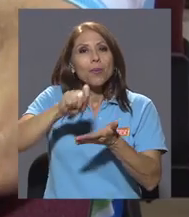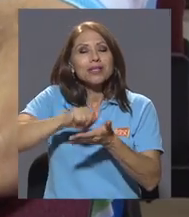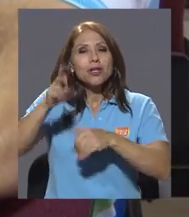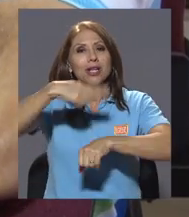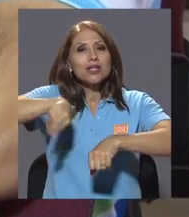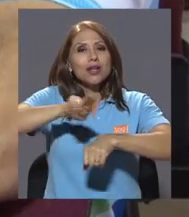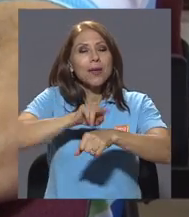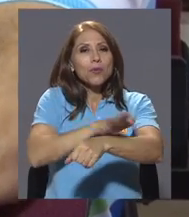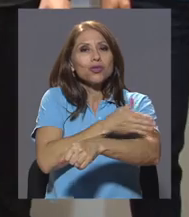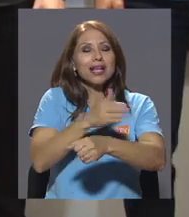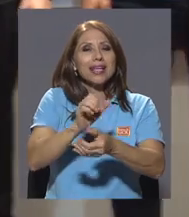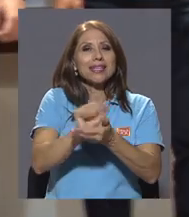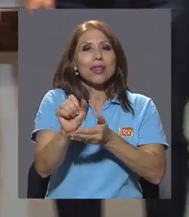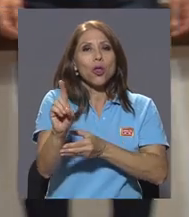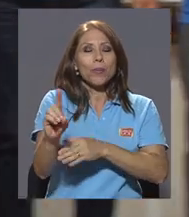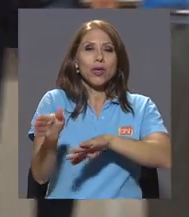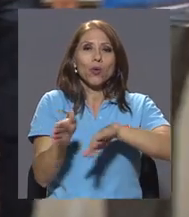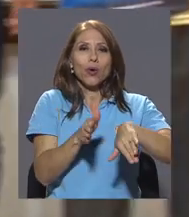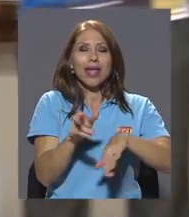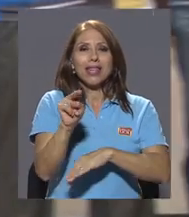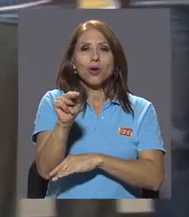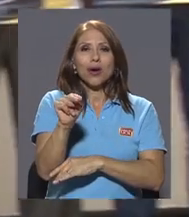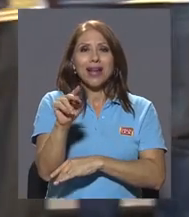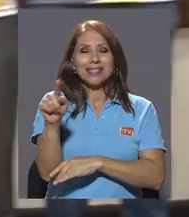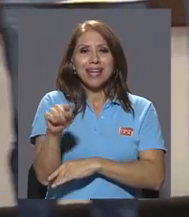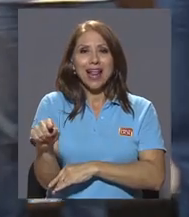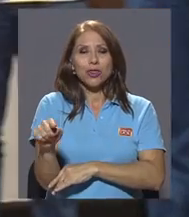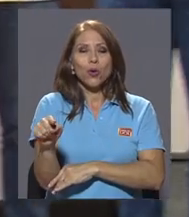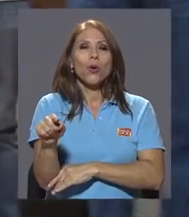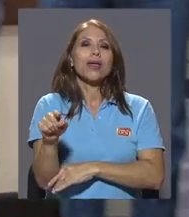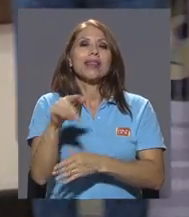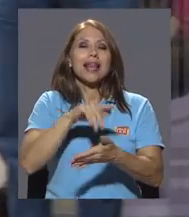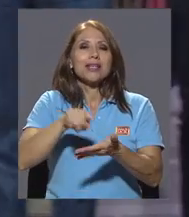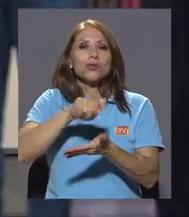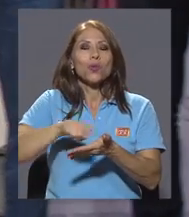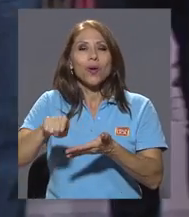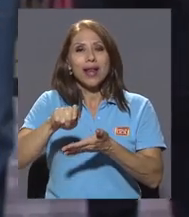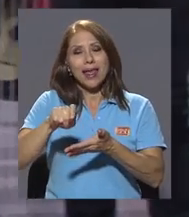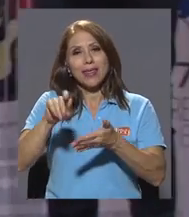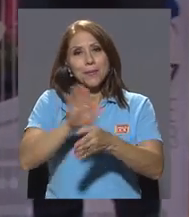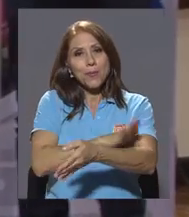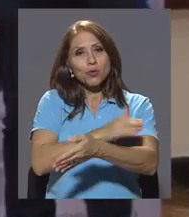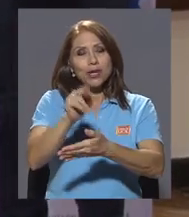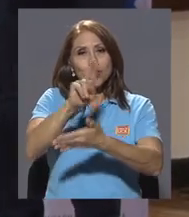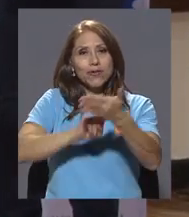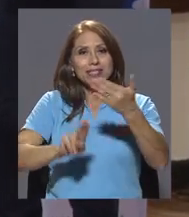y Nicolás Ciraldo de la Escuela de Música de la Universidad del Sur de Mississippi.